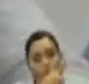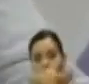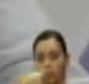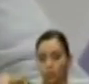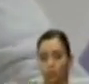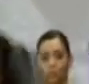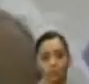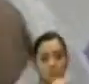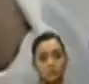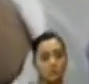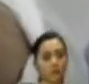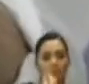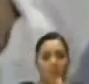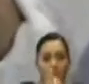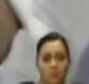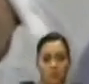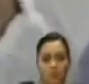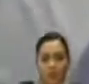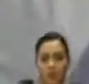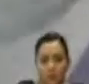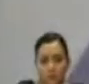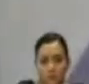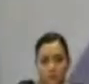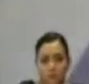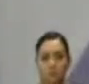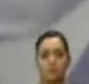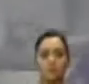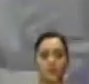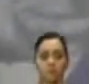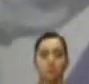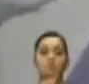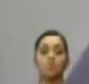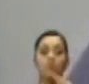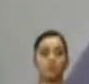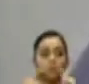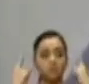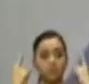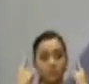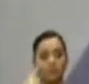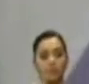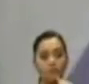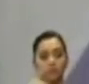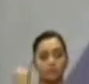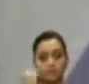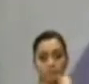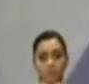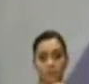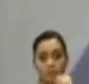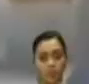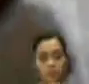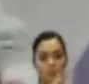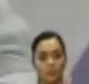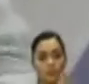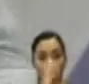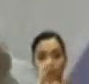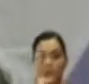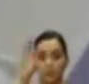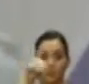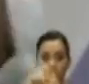absurdo. Además es pretender que una burocracia que pensaba solamente en finalizar sus años en Washington, en el Fondo